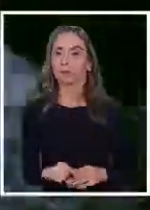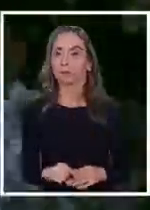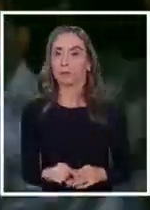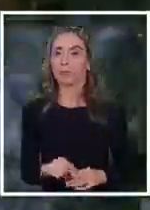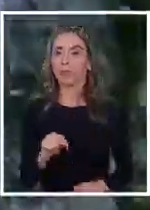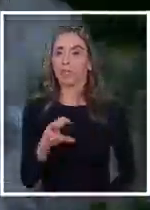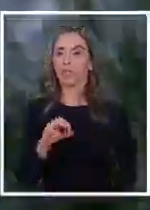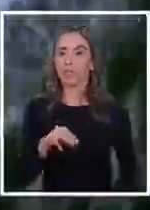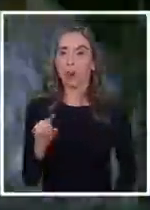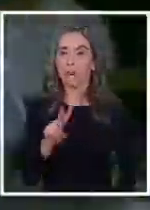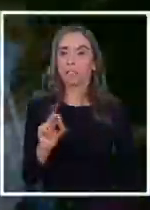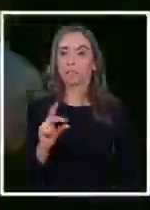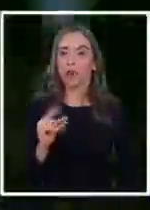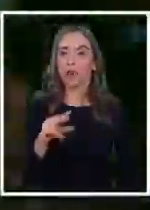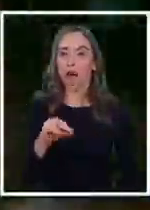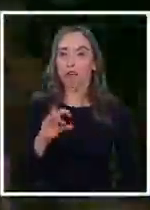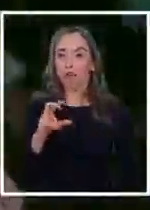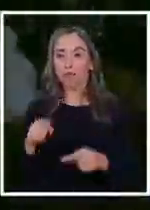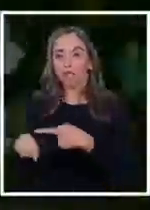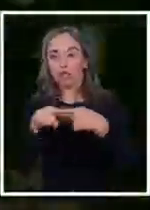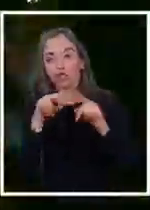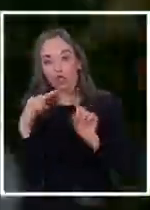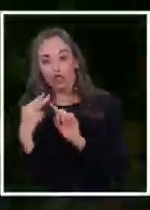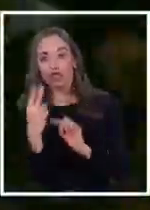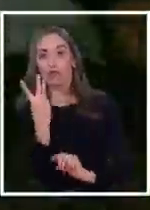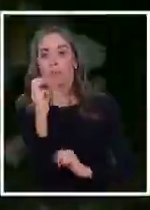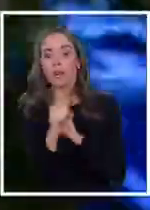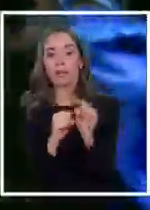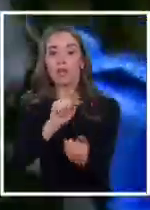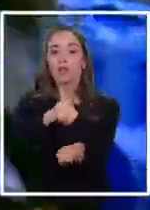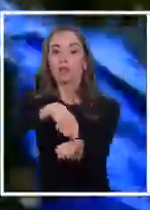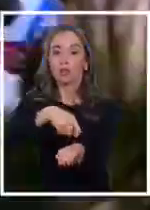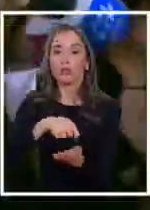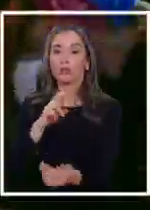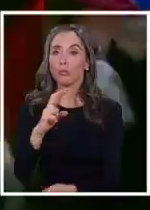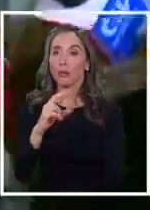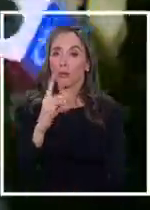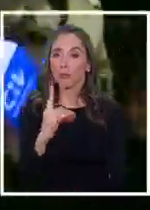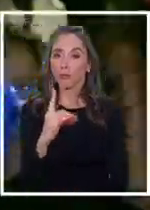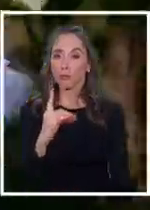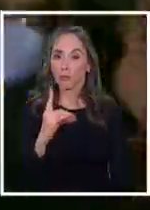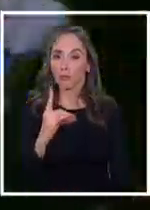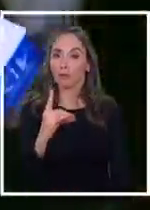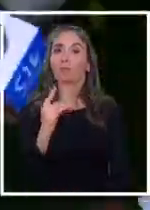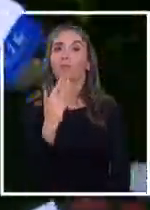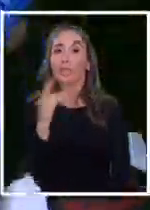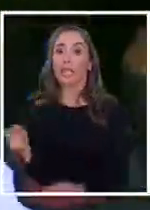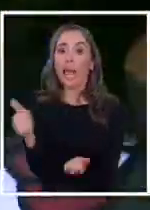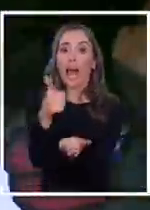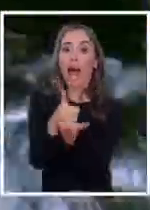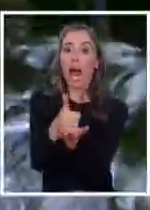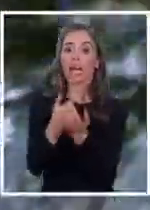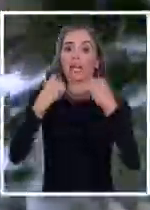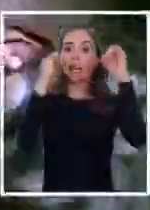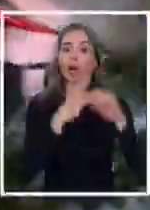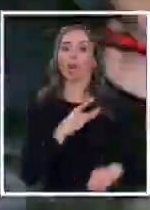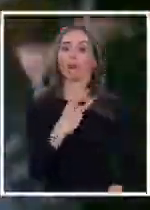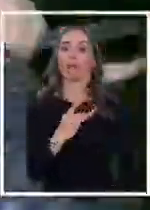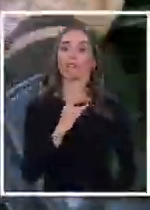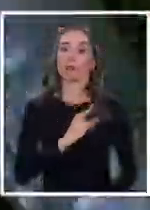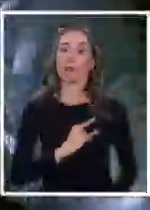es Tomás Bodanovich, es sociólogo, tiene 30 años, es militante de Revolución Democrática y es el alcalde electo de